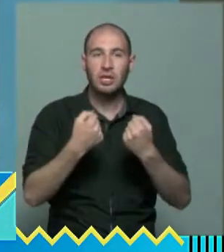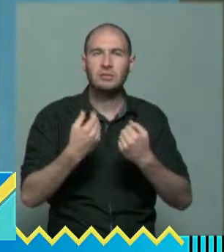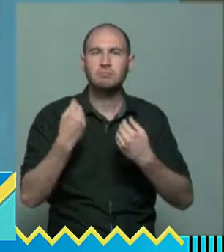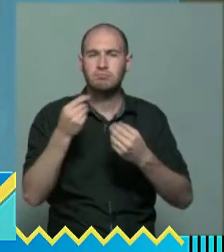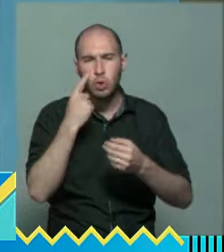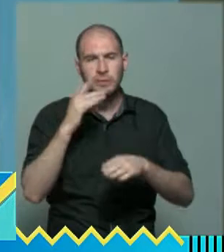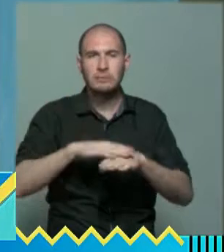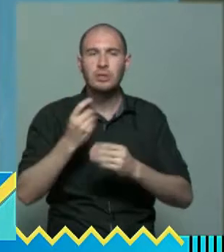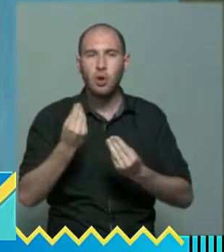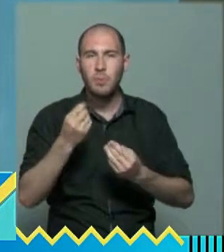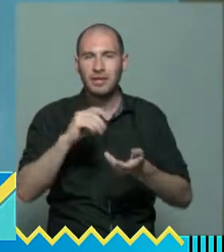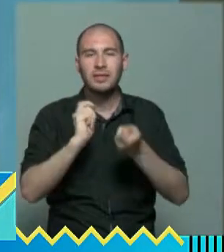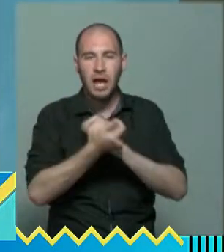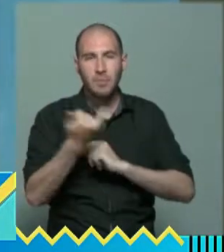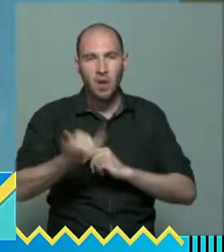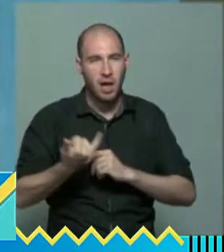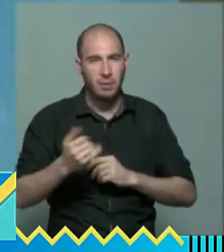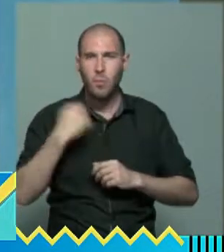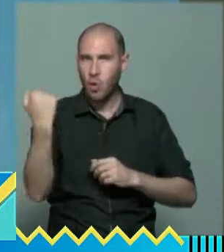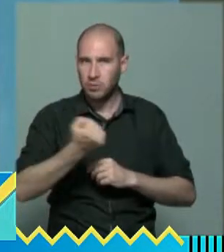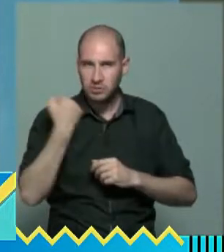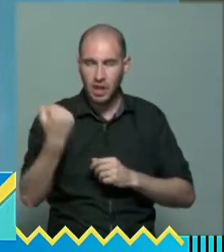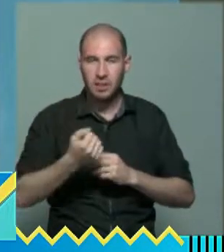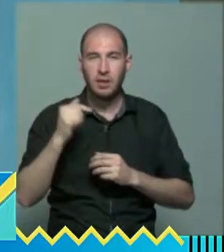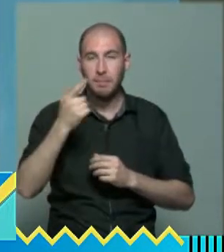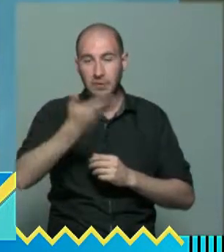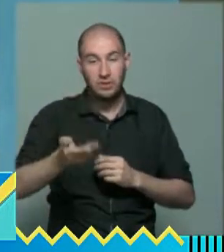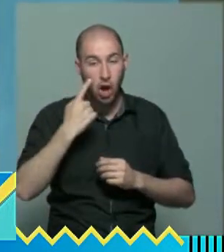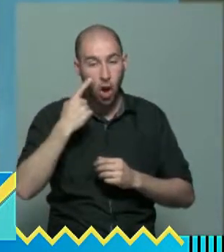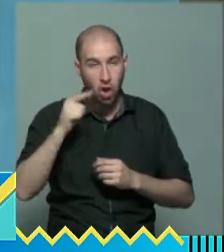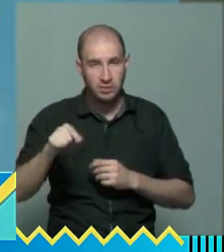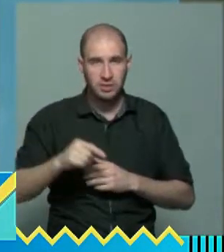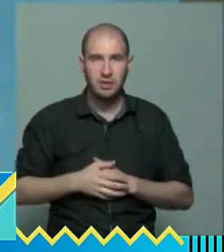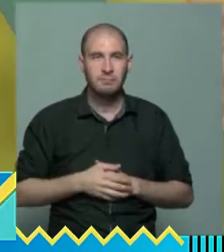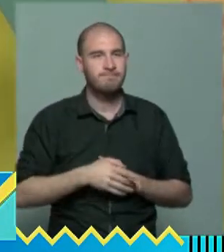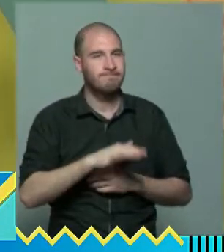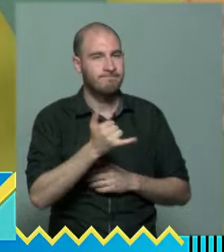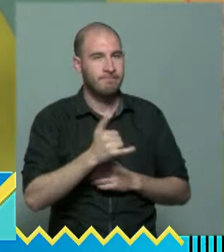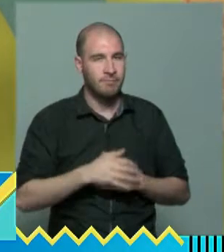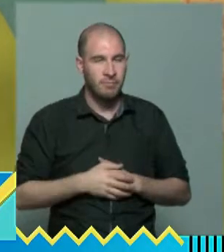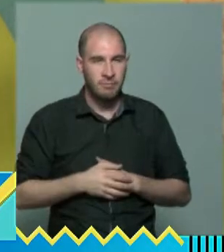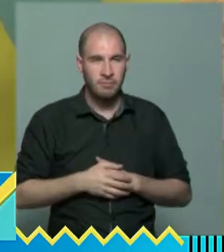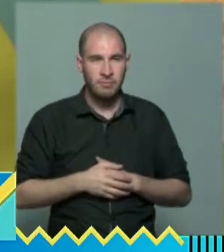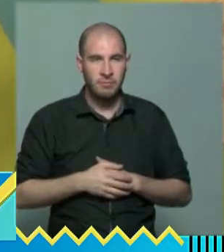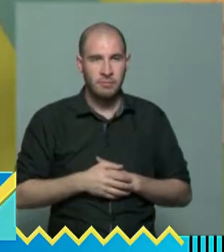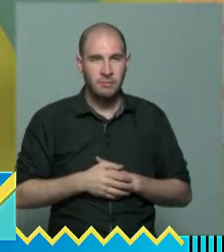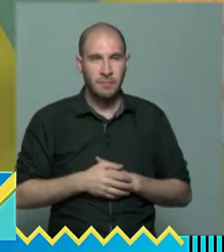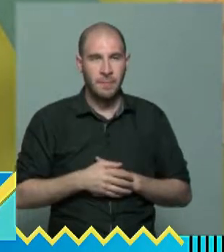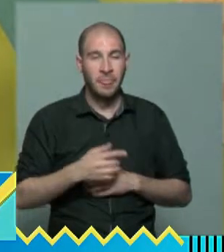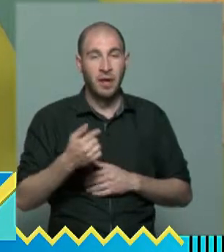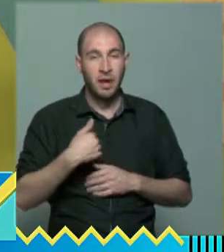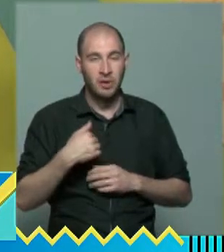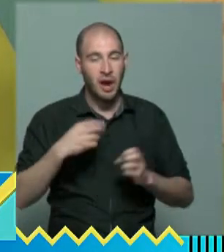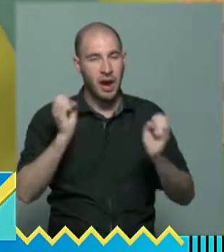participar el municipio? Porque hay modificaciones importantes y sustanciosas que la gente debe conocer, ¿no? Sí. Bueno, yo además voy a hacer